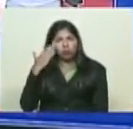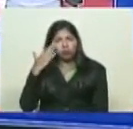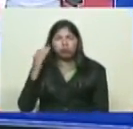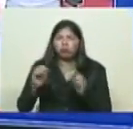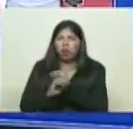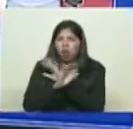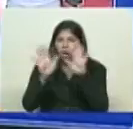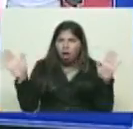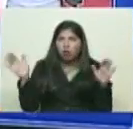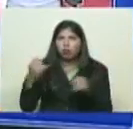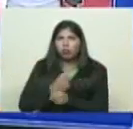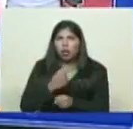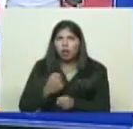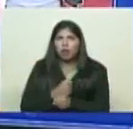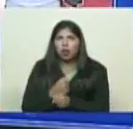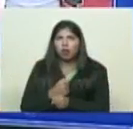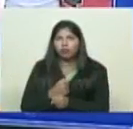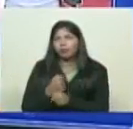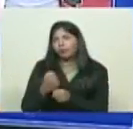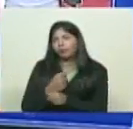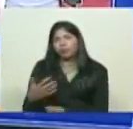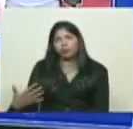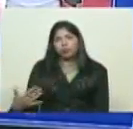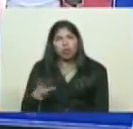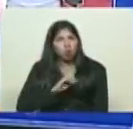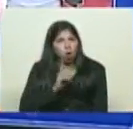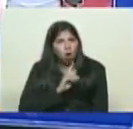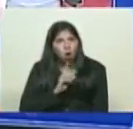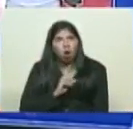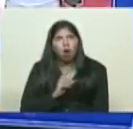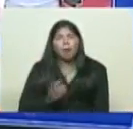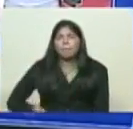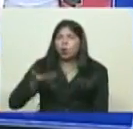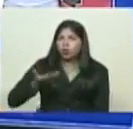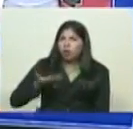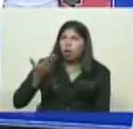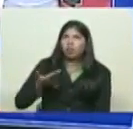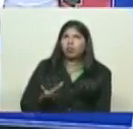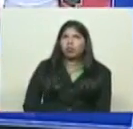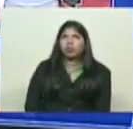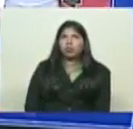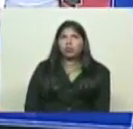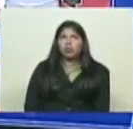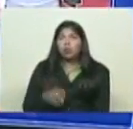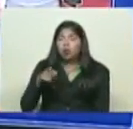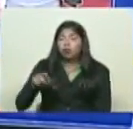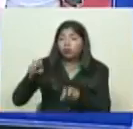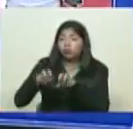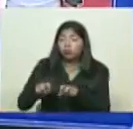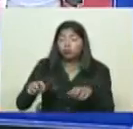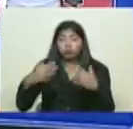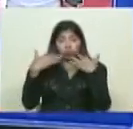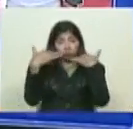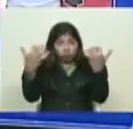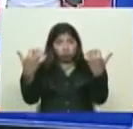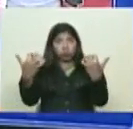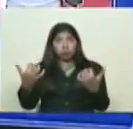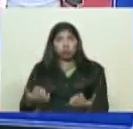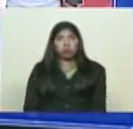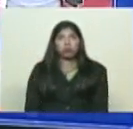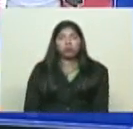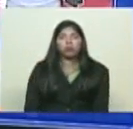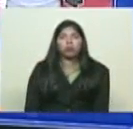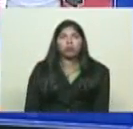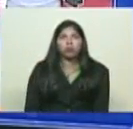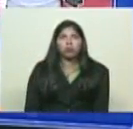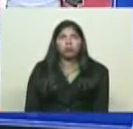haciendo no es en vano y no será en vano. Ya el mismo hecho de estar allí, como lo narraba